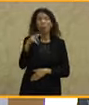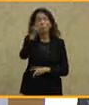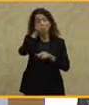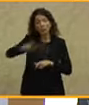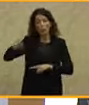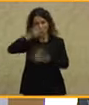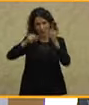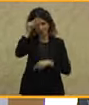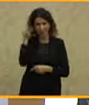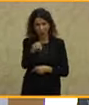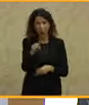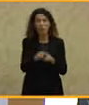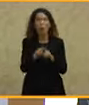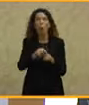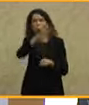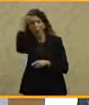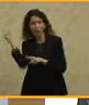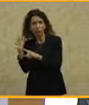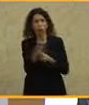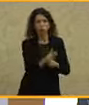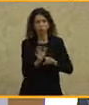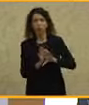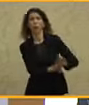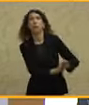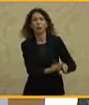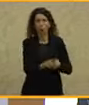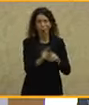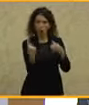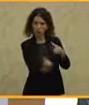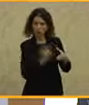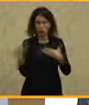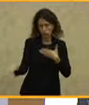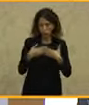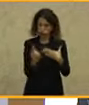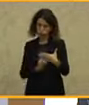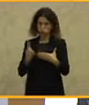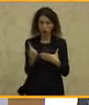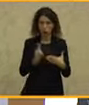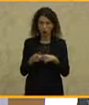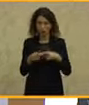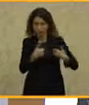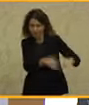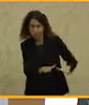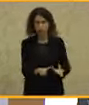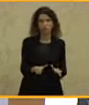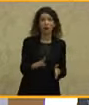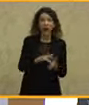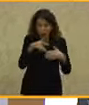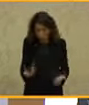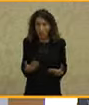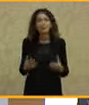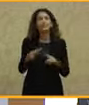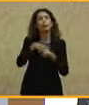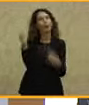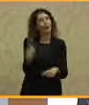trastorno mental eran las olvidadas de las olvidadas, las recluidas y encerradas, las proscritas. Ahora la